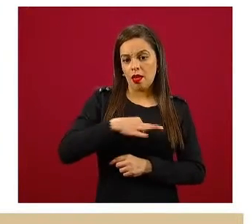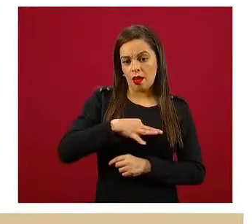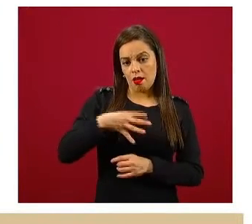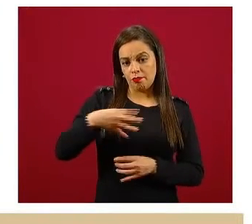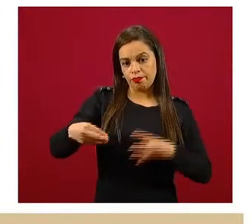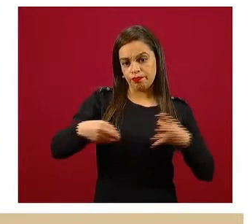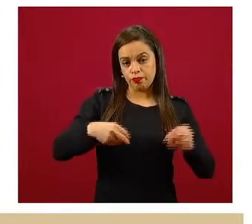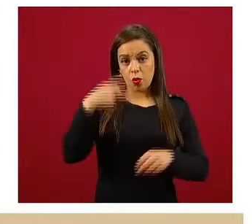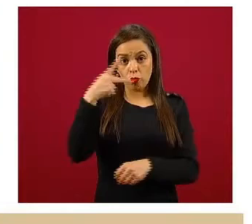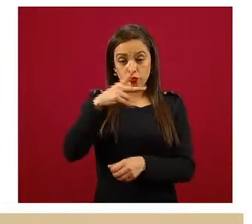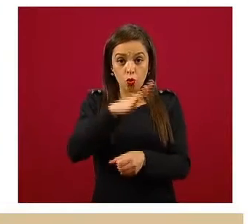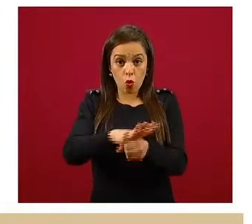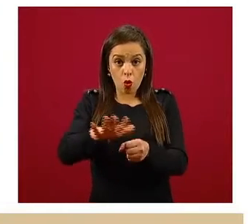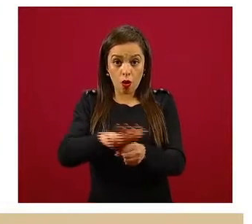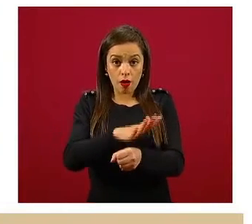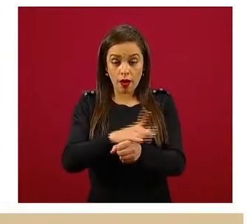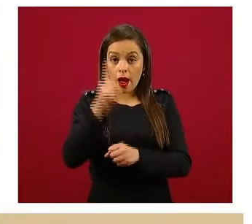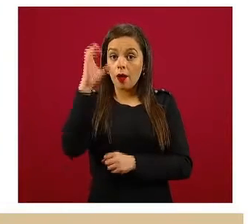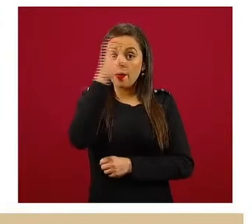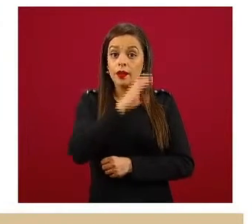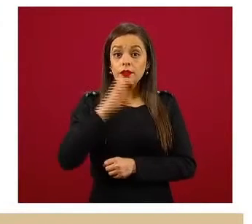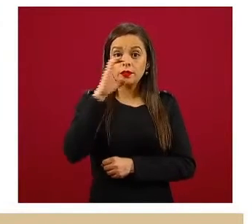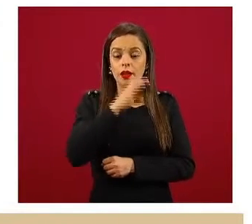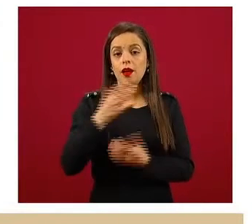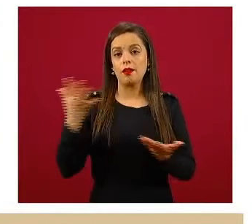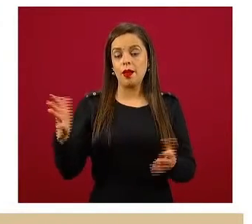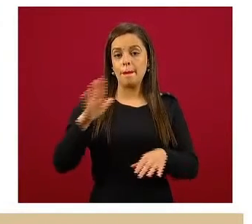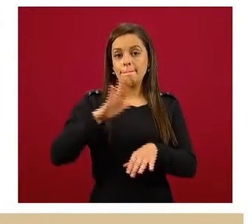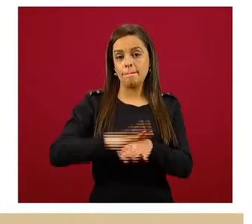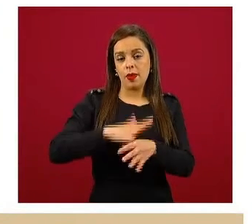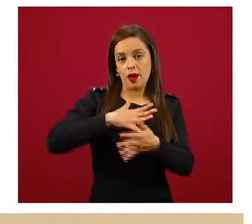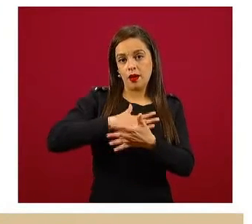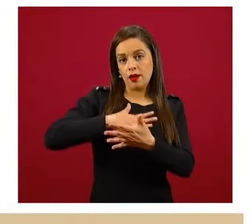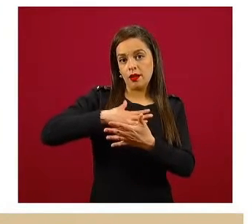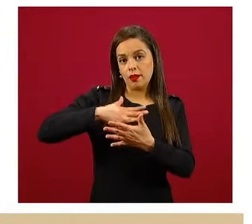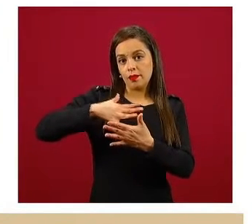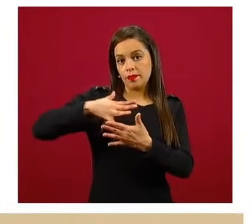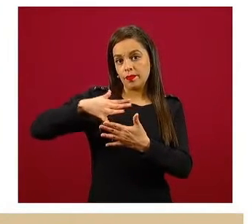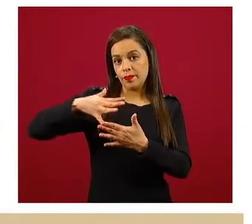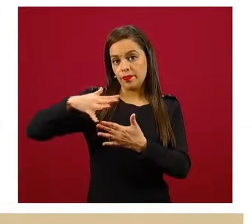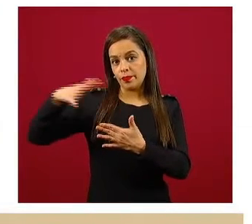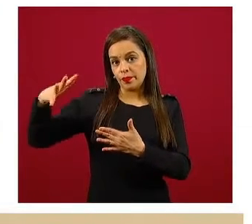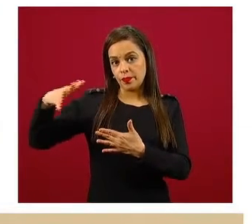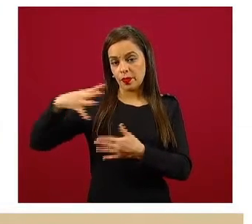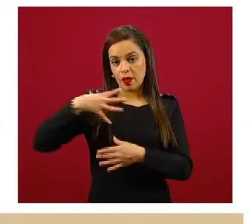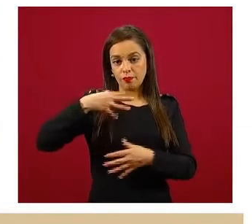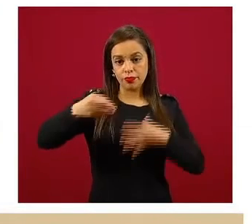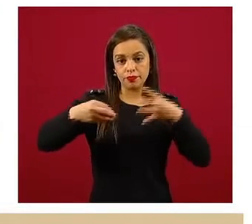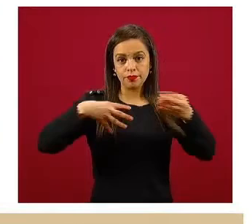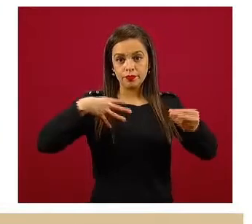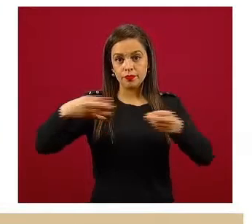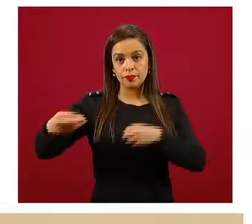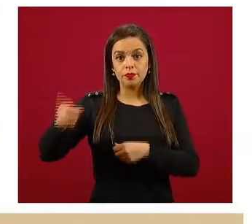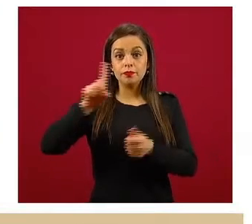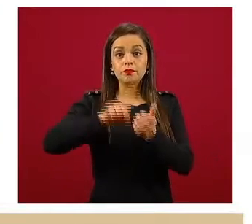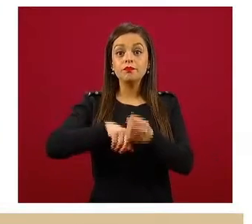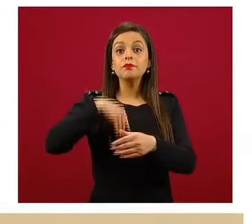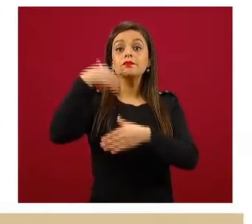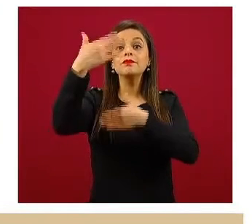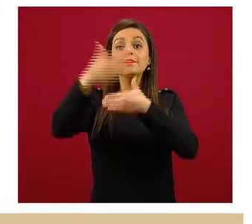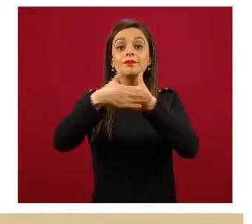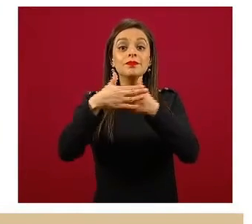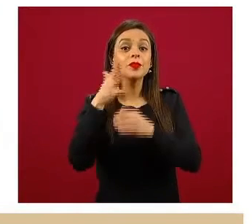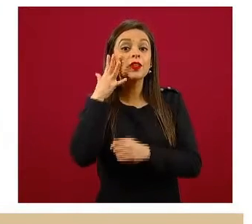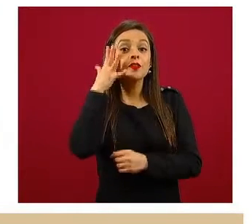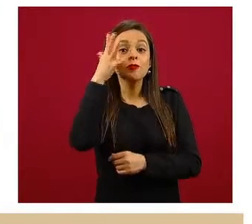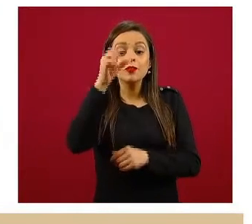local en Aguascalientes es un incremento en el número de casos o en la actividad viral en el futuro cercano.